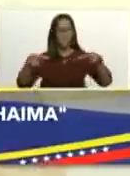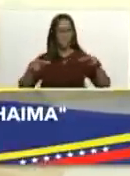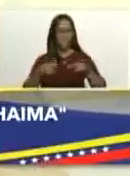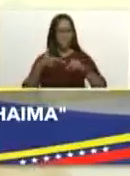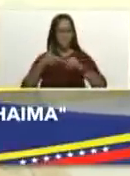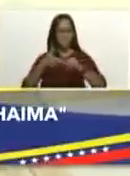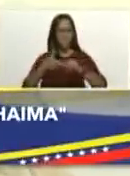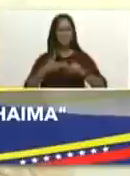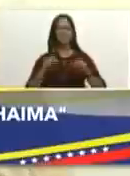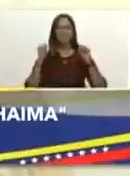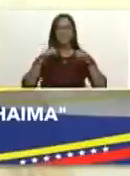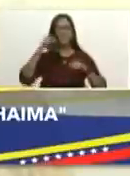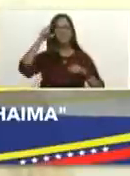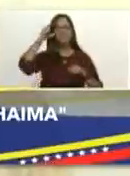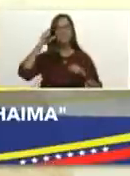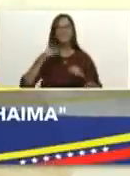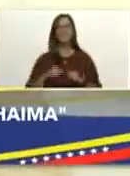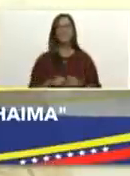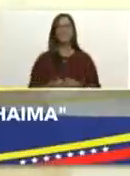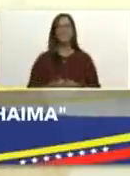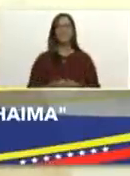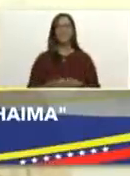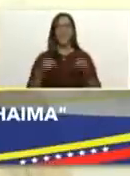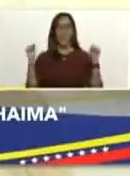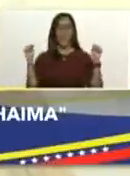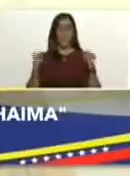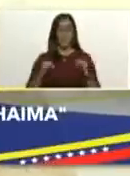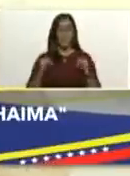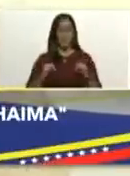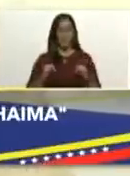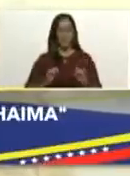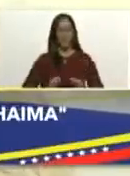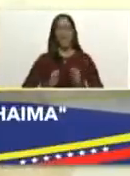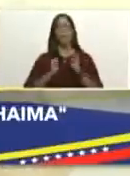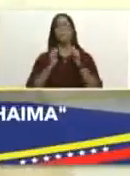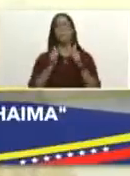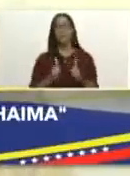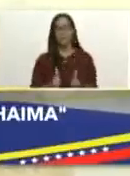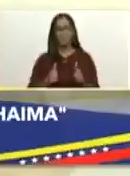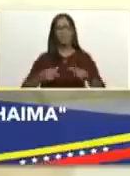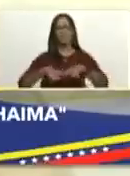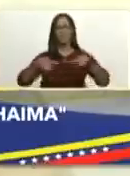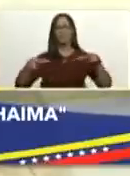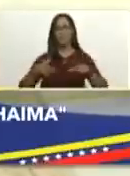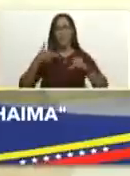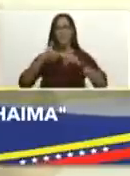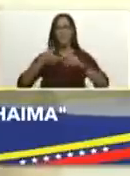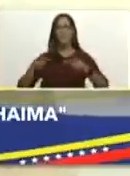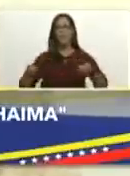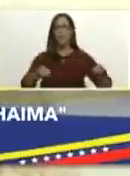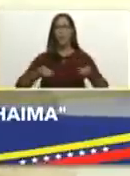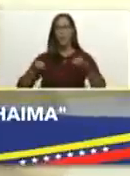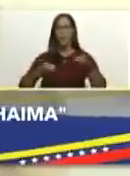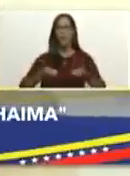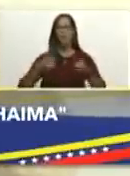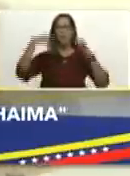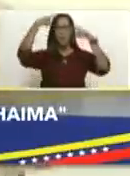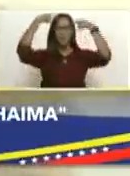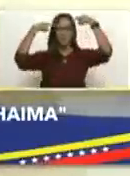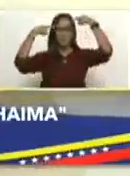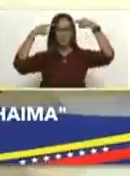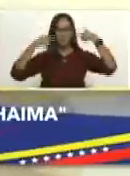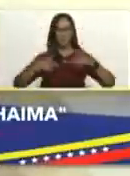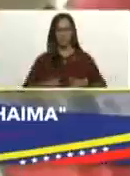partir de ese día, esta faja comenzó a ser la faja petrolífera del Orinoco, Hugo Rafael